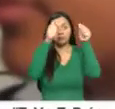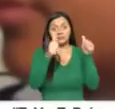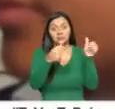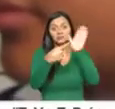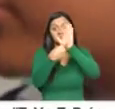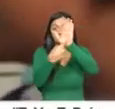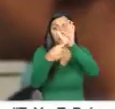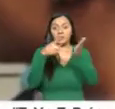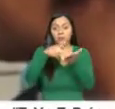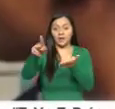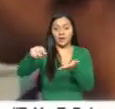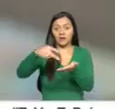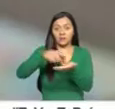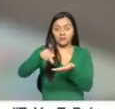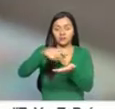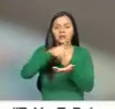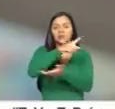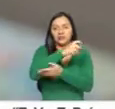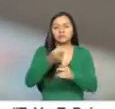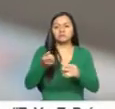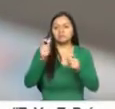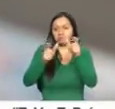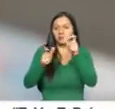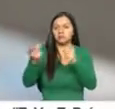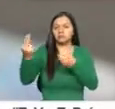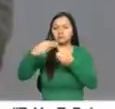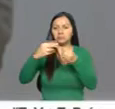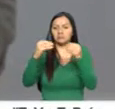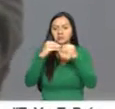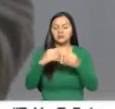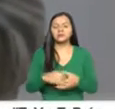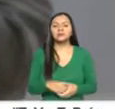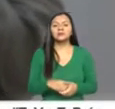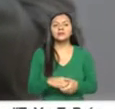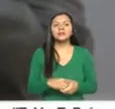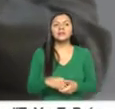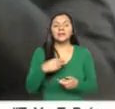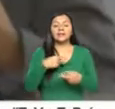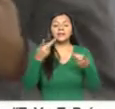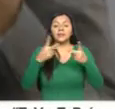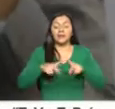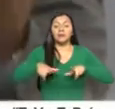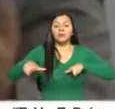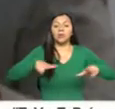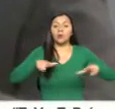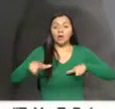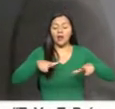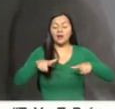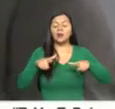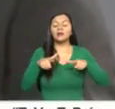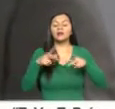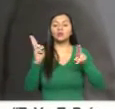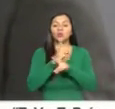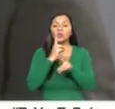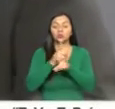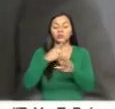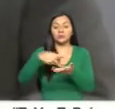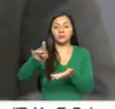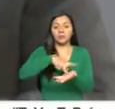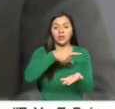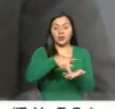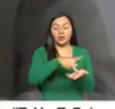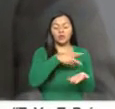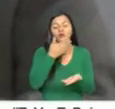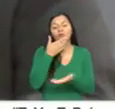de este medio también se han incrementado. Hemos crecido también muchísimo en el tema de los sitios